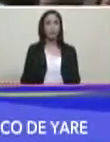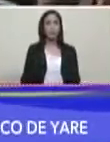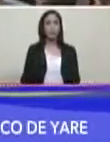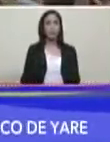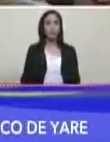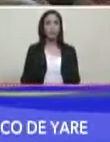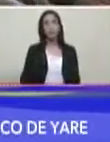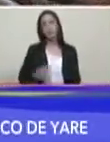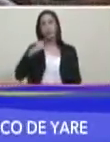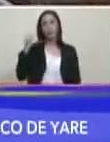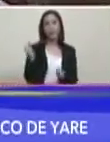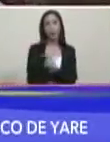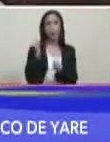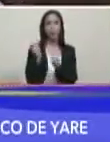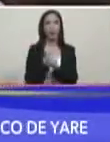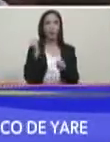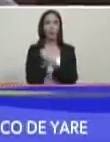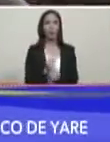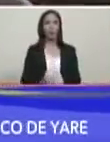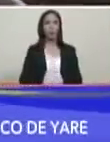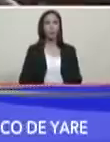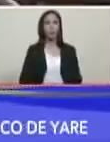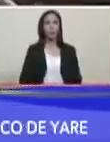Trabajo, trabajo y más trabajo.